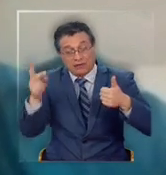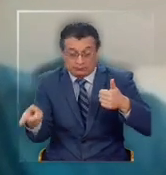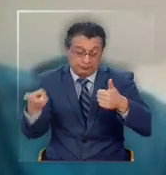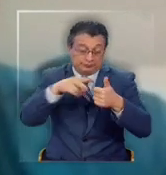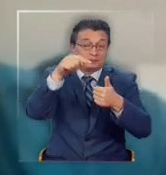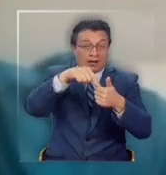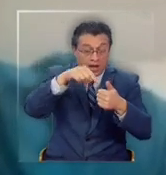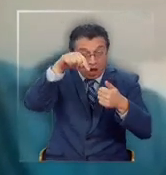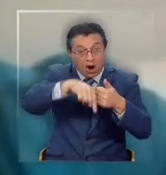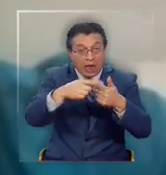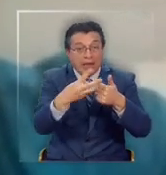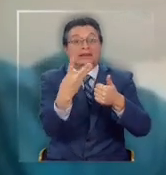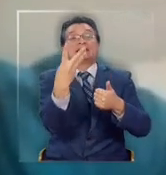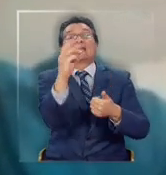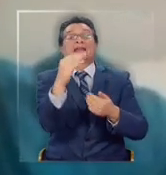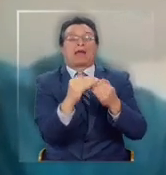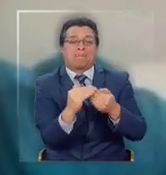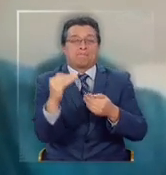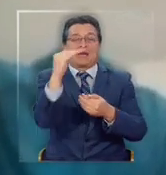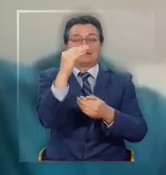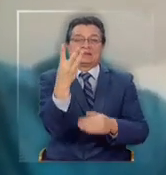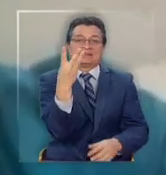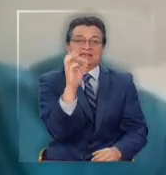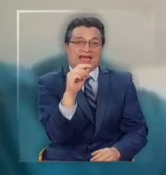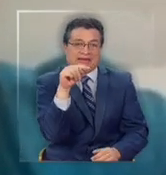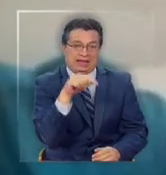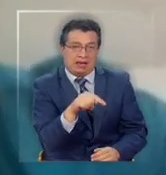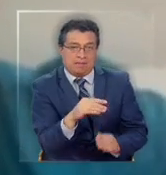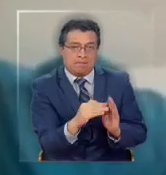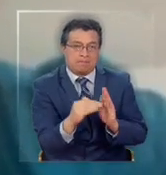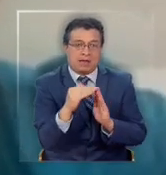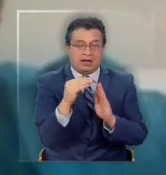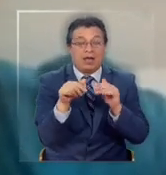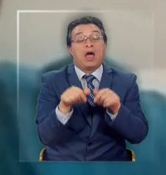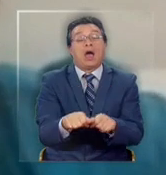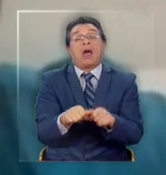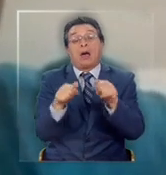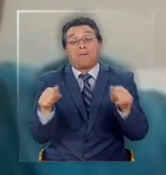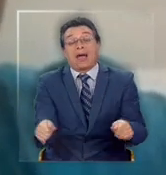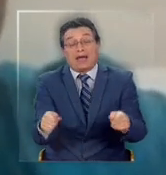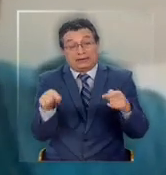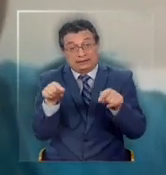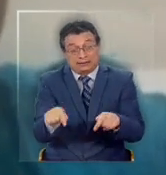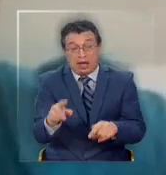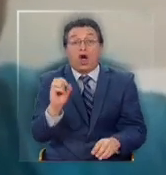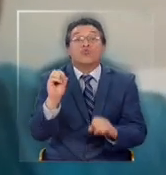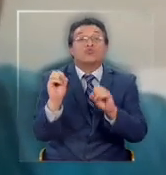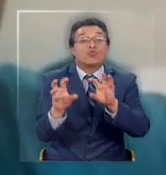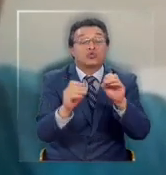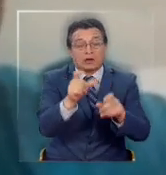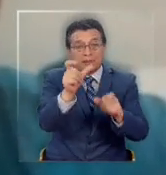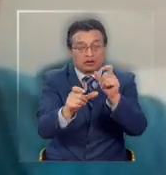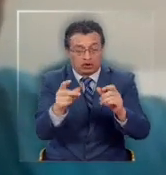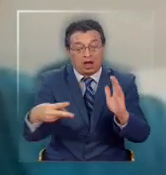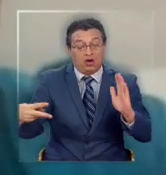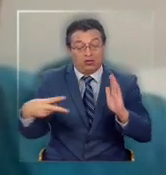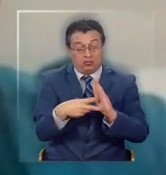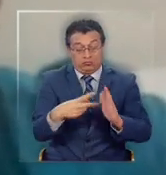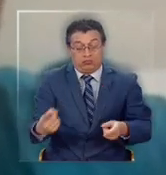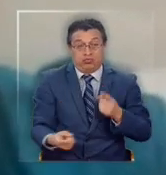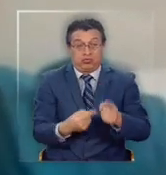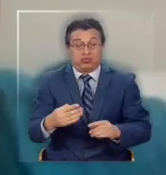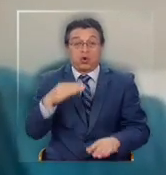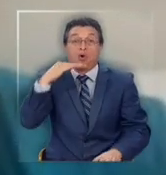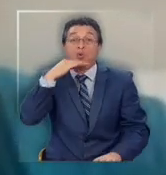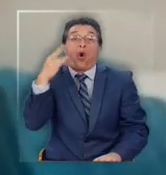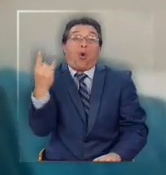tiene cerca de 30 camas en cuidados intensivos. Aparte de eso, en este minuto hay muchos pacientes en ventilación mecánica en la